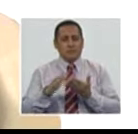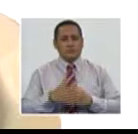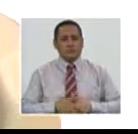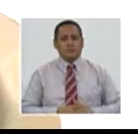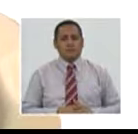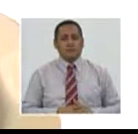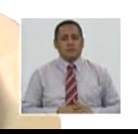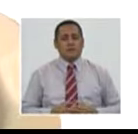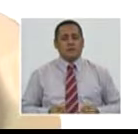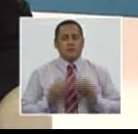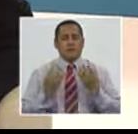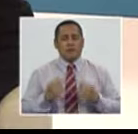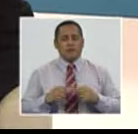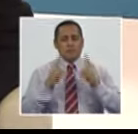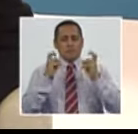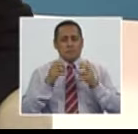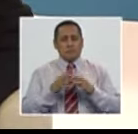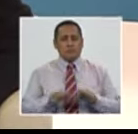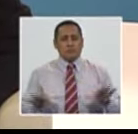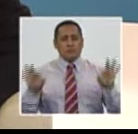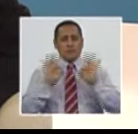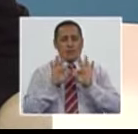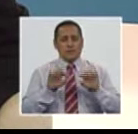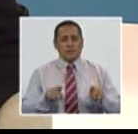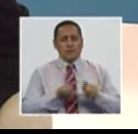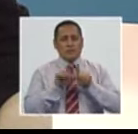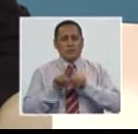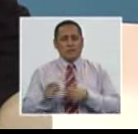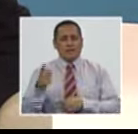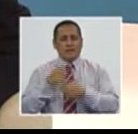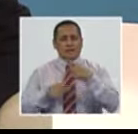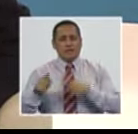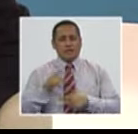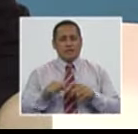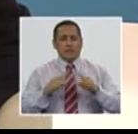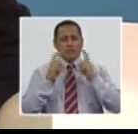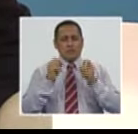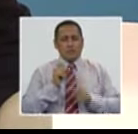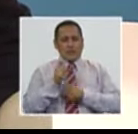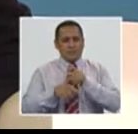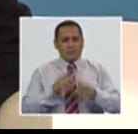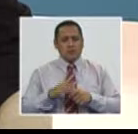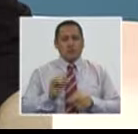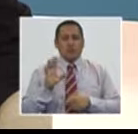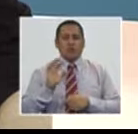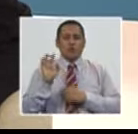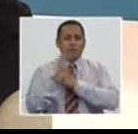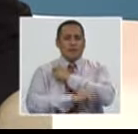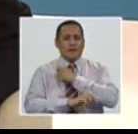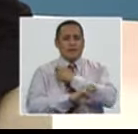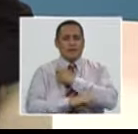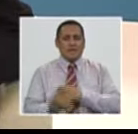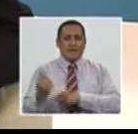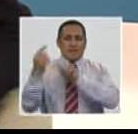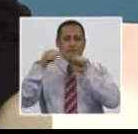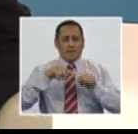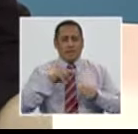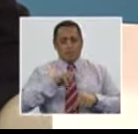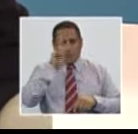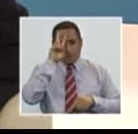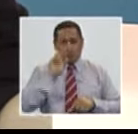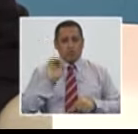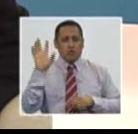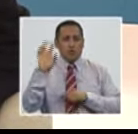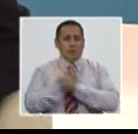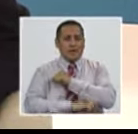esta autorización claro es un tema importante y ahora regresando al tema de los migrantes internacionales o en todo caso los